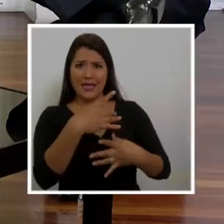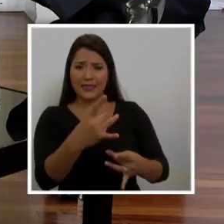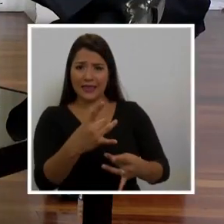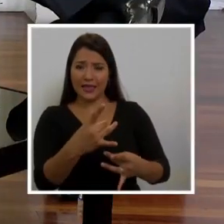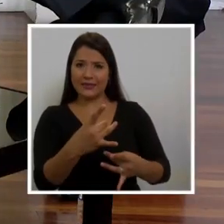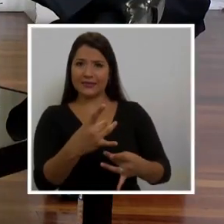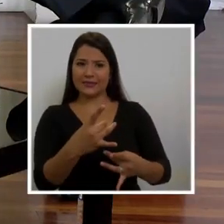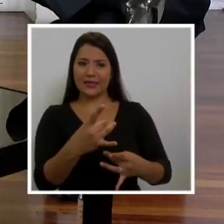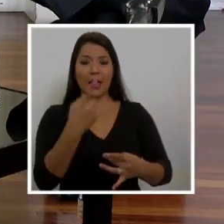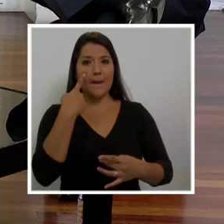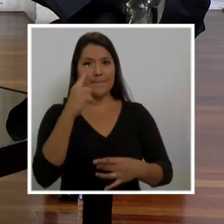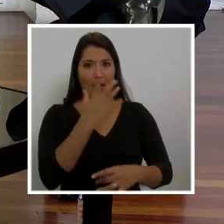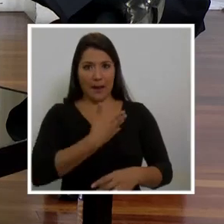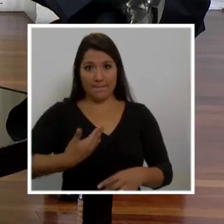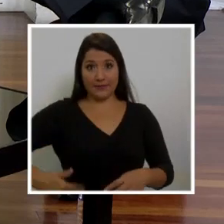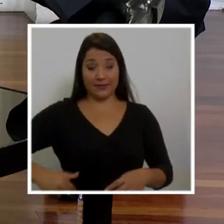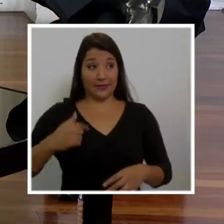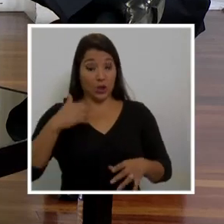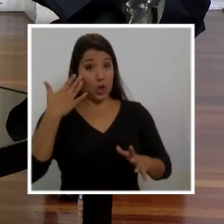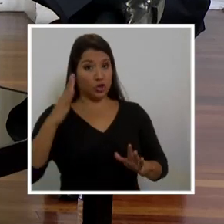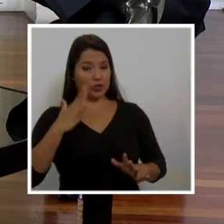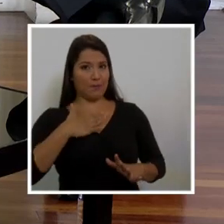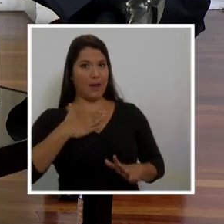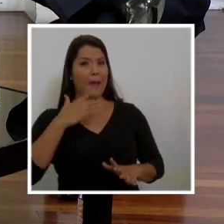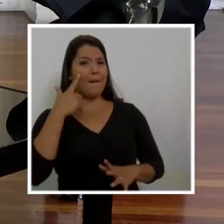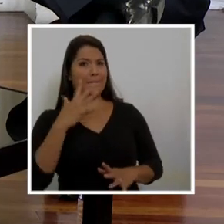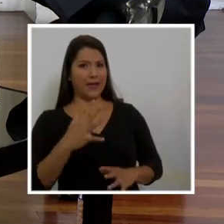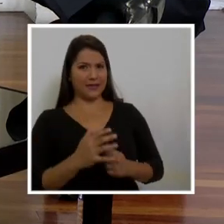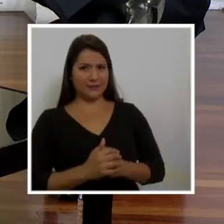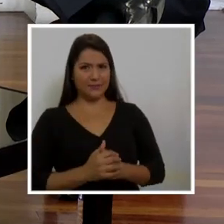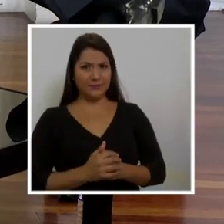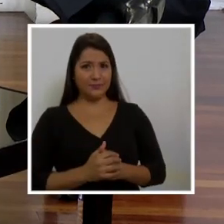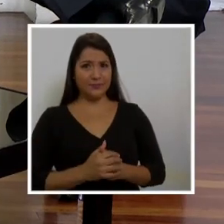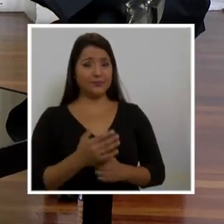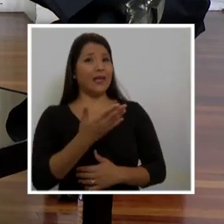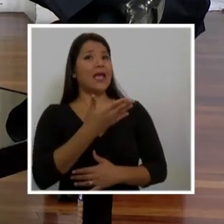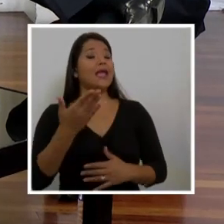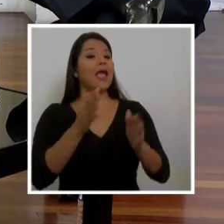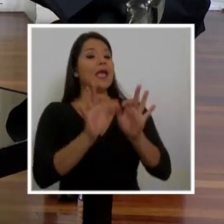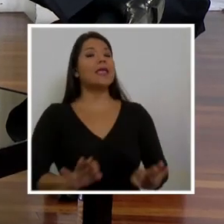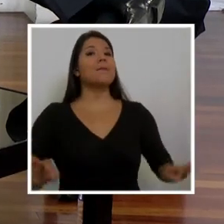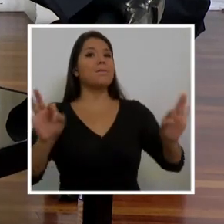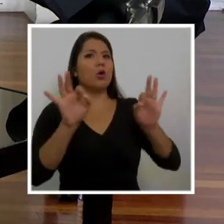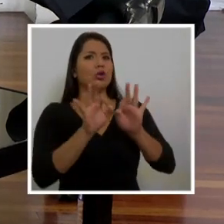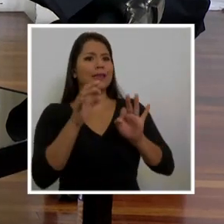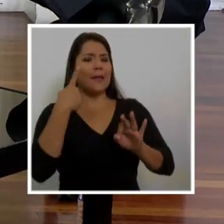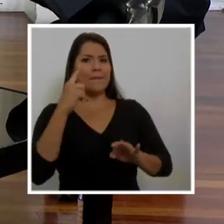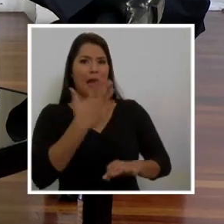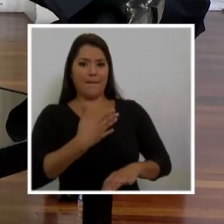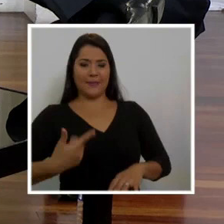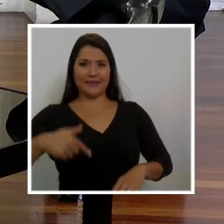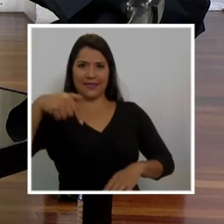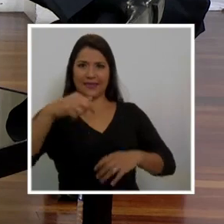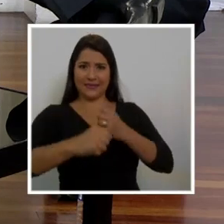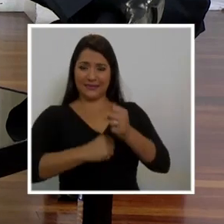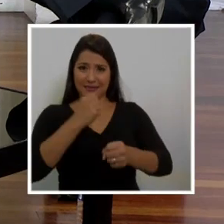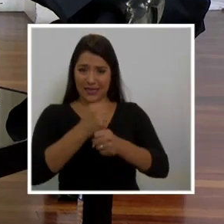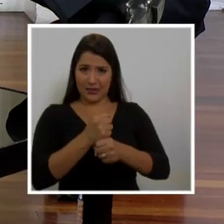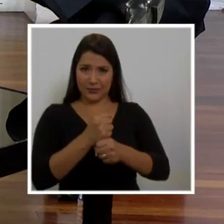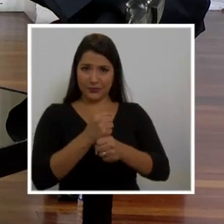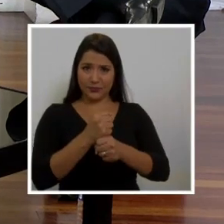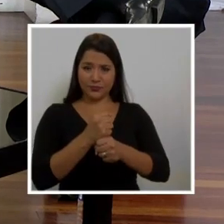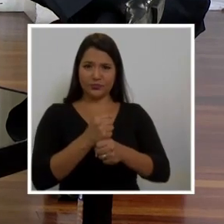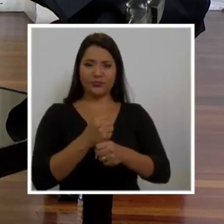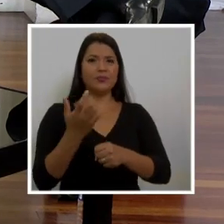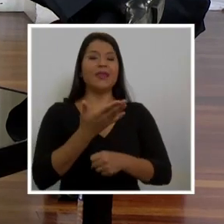presidencia? ¿Verdad? No sé, me parece, Melanie, ¿qué es lo que le interesa a la presidencia en este año? Decía que